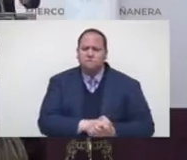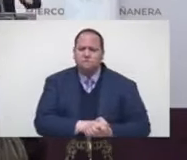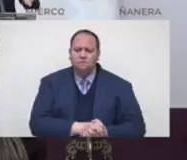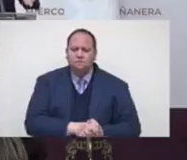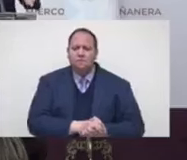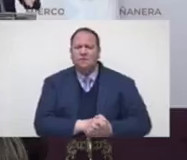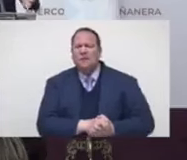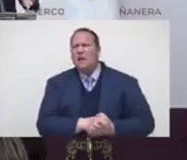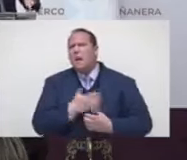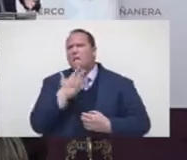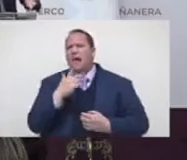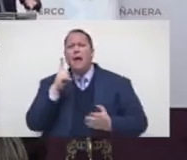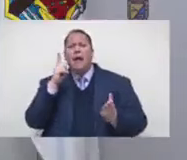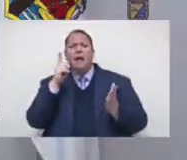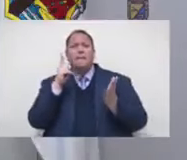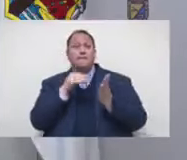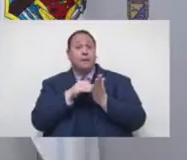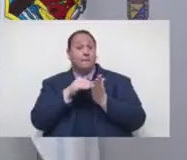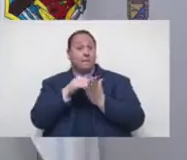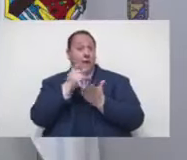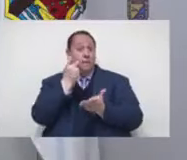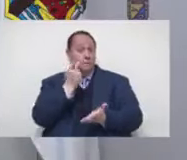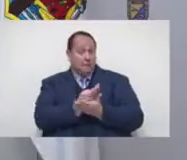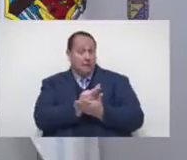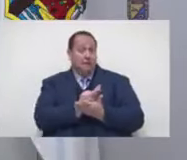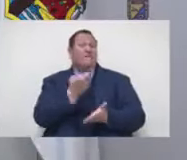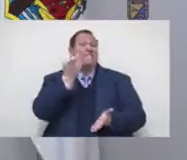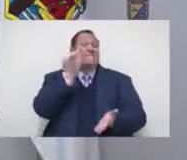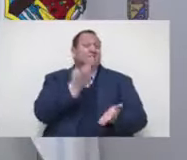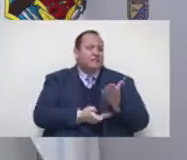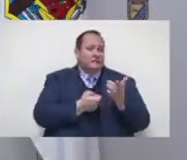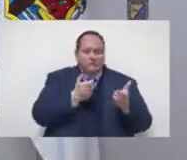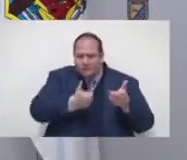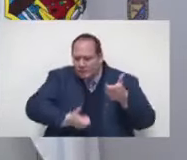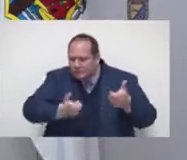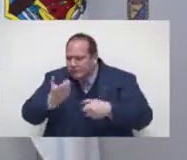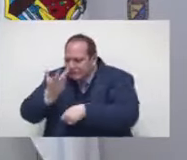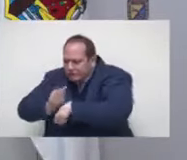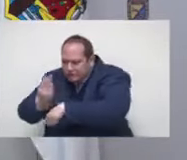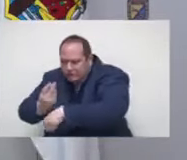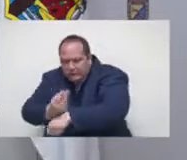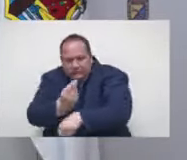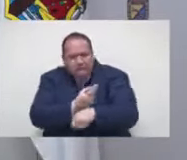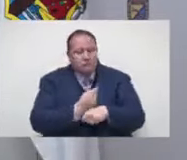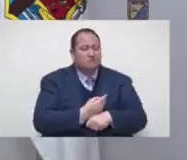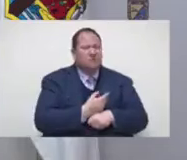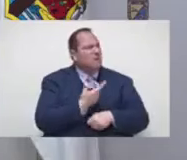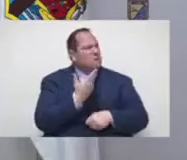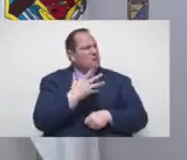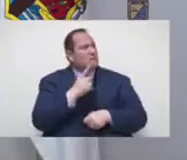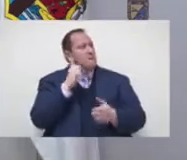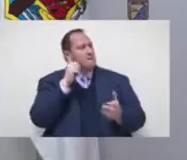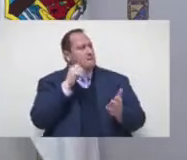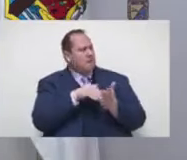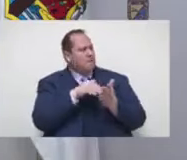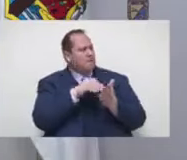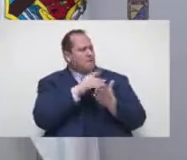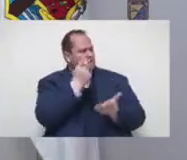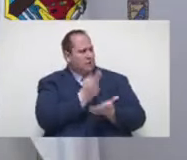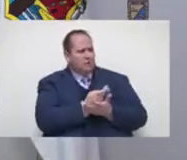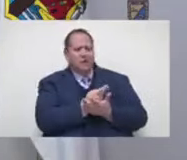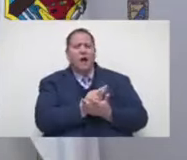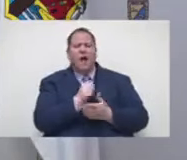Es alrededor de 1.000 millones de pesos lo que la inversión que se tendría que hacer alrededor de 1,000 millones de pesos.